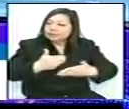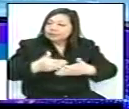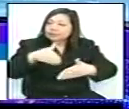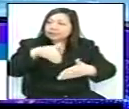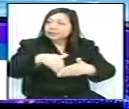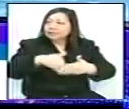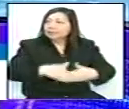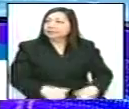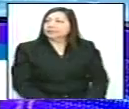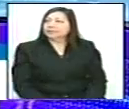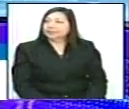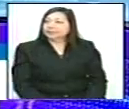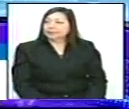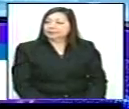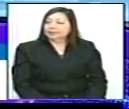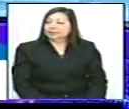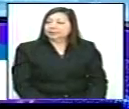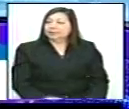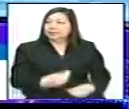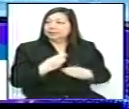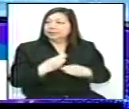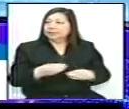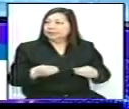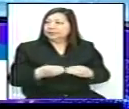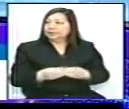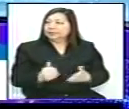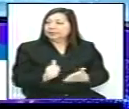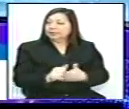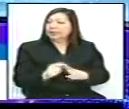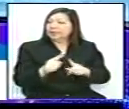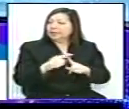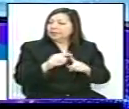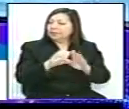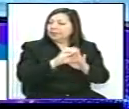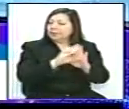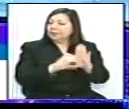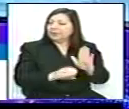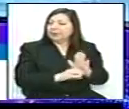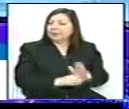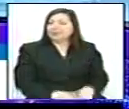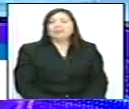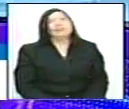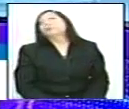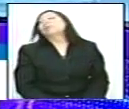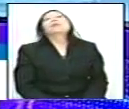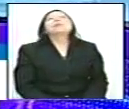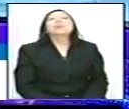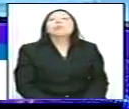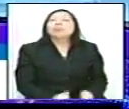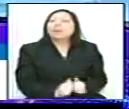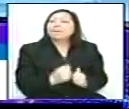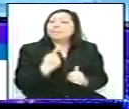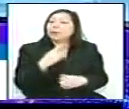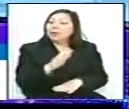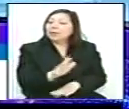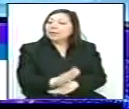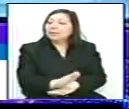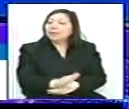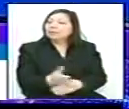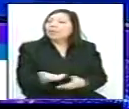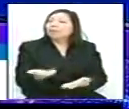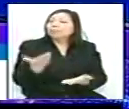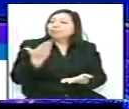la votación de los miembros, de los nuevos miembros del Tribunal Constitucional, y por la tarde iban